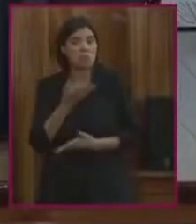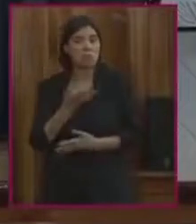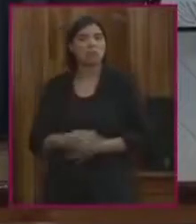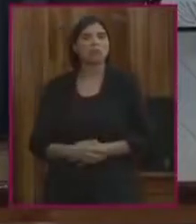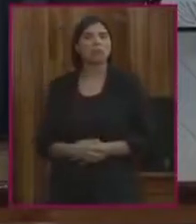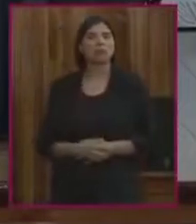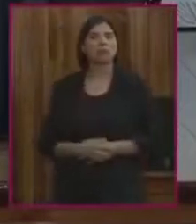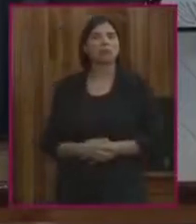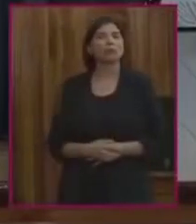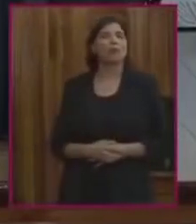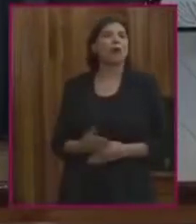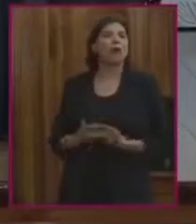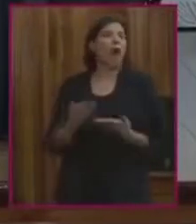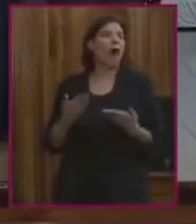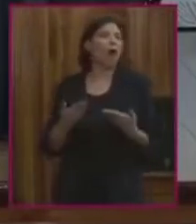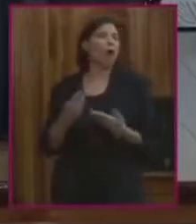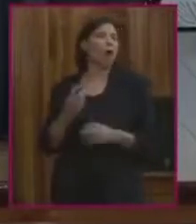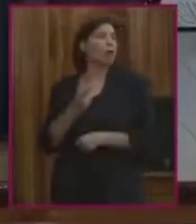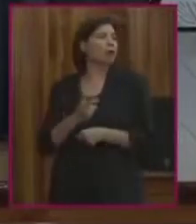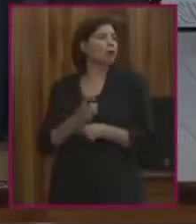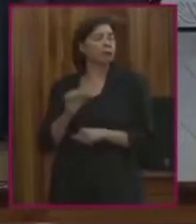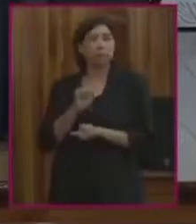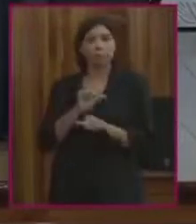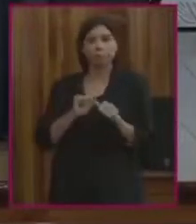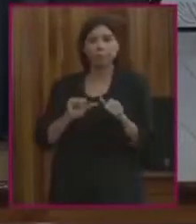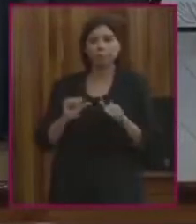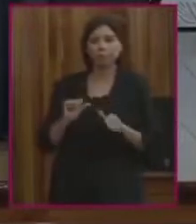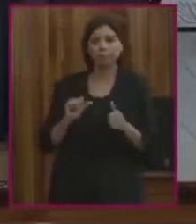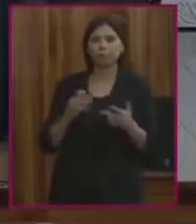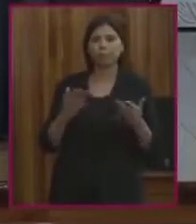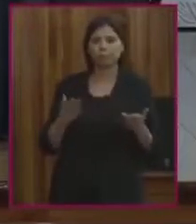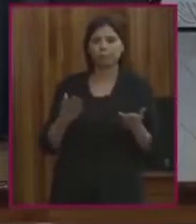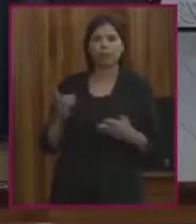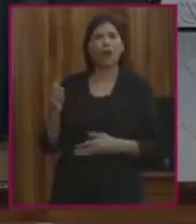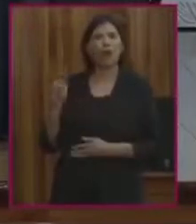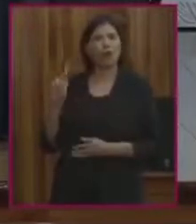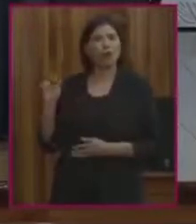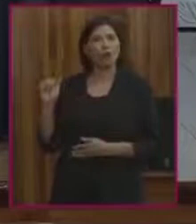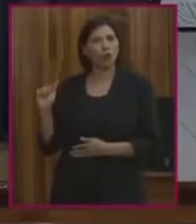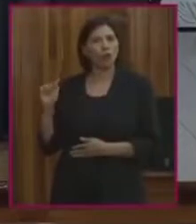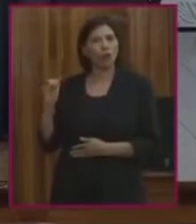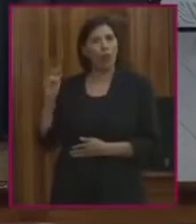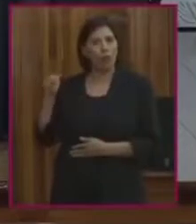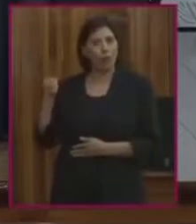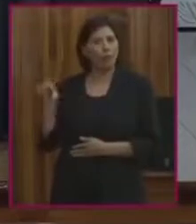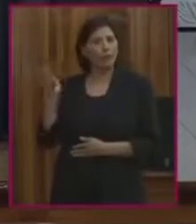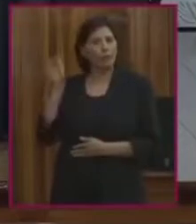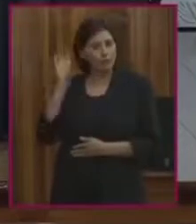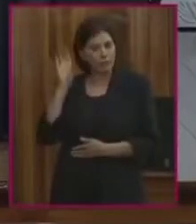Esta segunda ronda. Adelante, Inés. Doctora Inés, la escuchamos. Muchas gracias. Muy interesante escuchar todas las perspectivas.